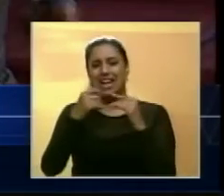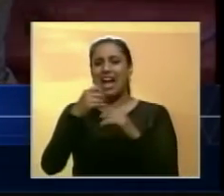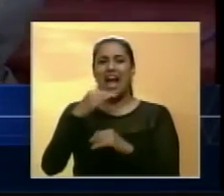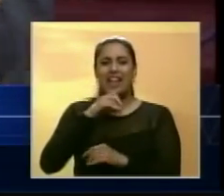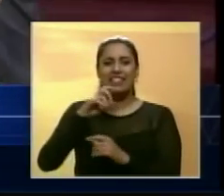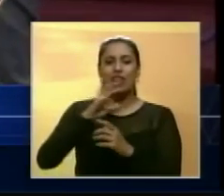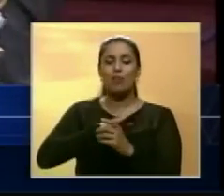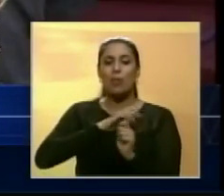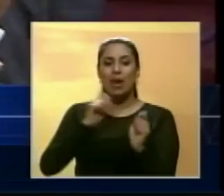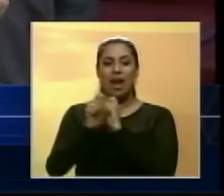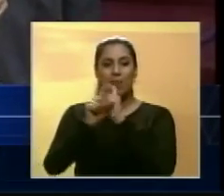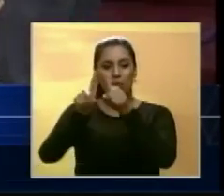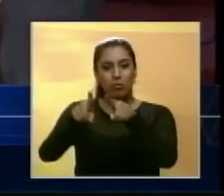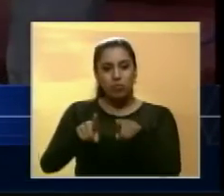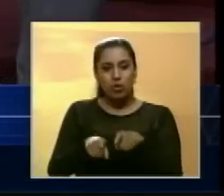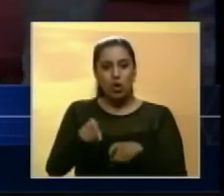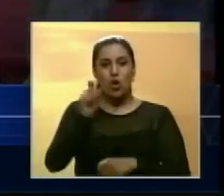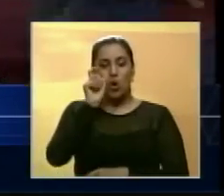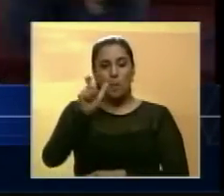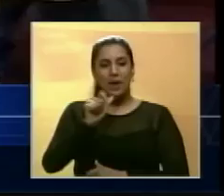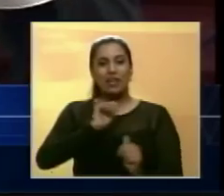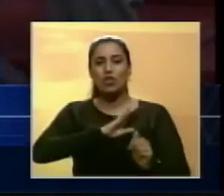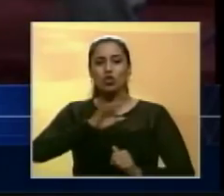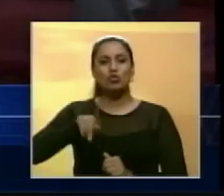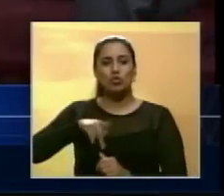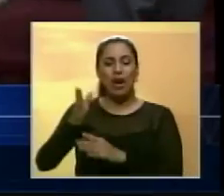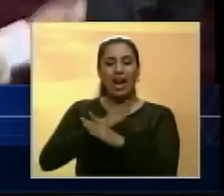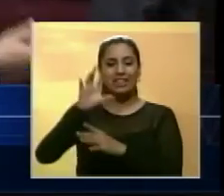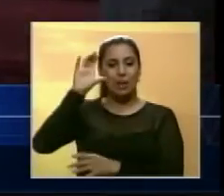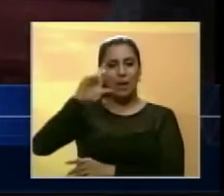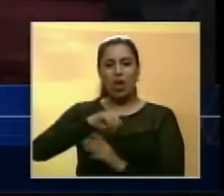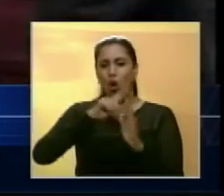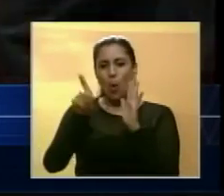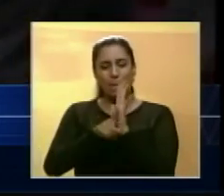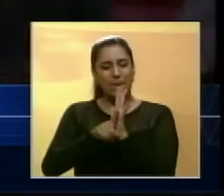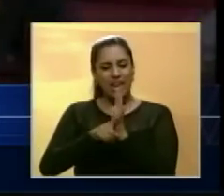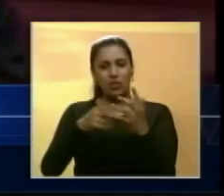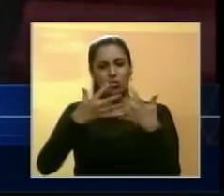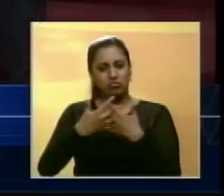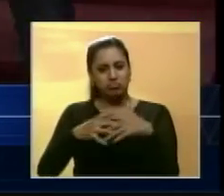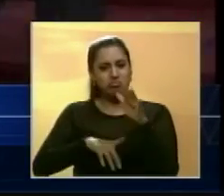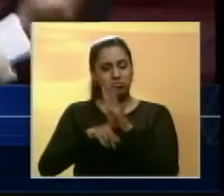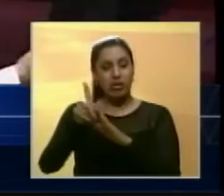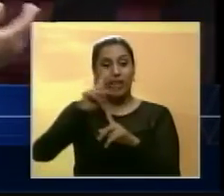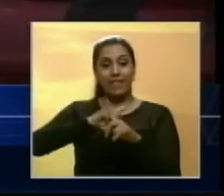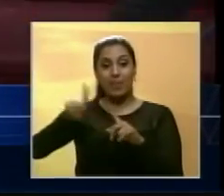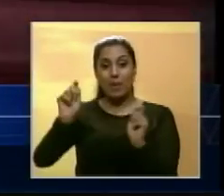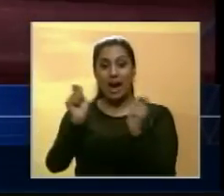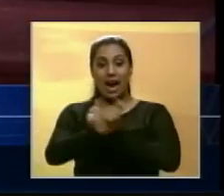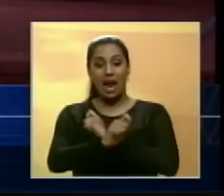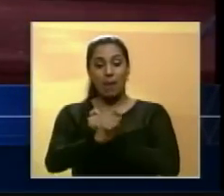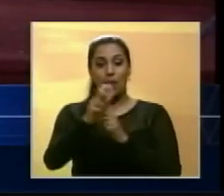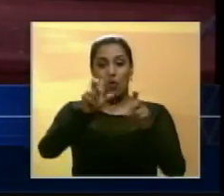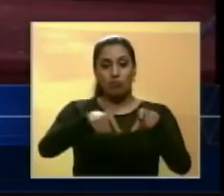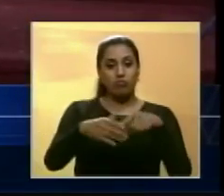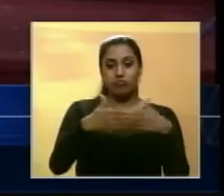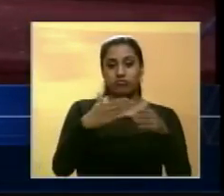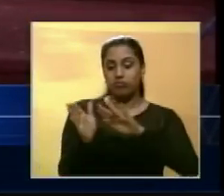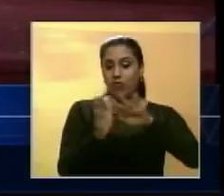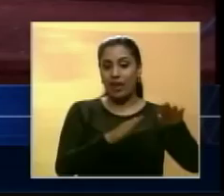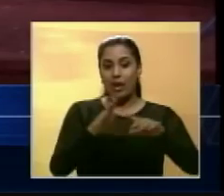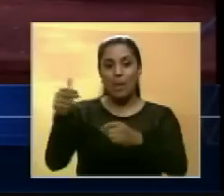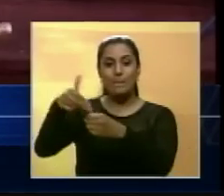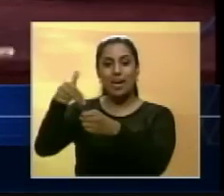Antes de la reforma agraria de Betancourt, éramos un país completamente productivo. Y luego de esa reforma agraria, que solo